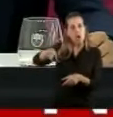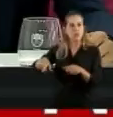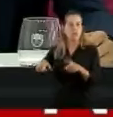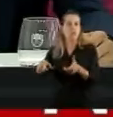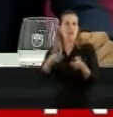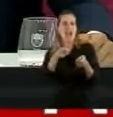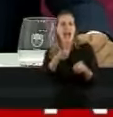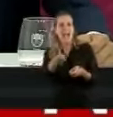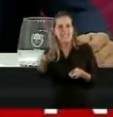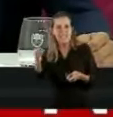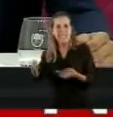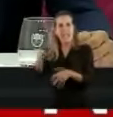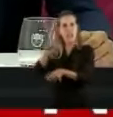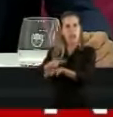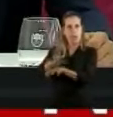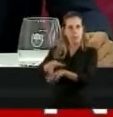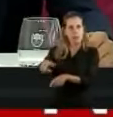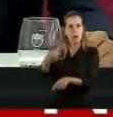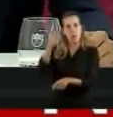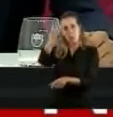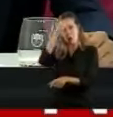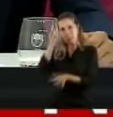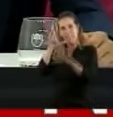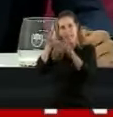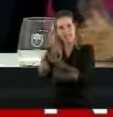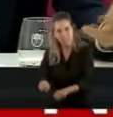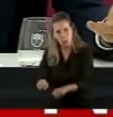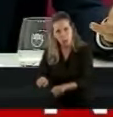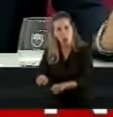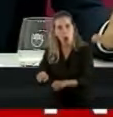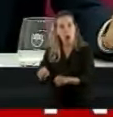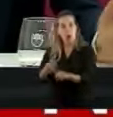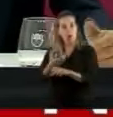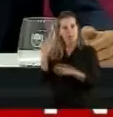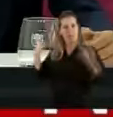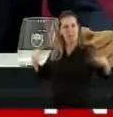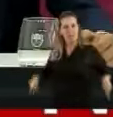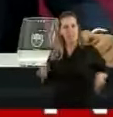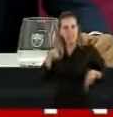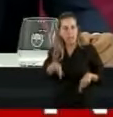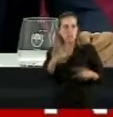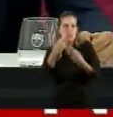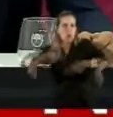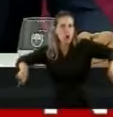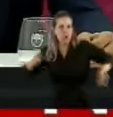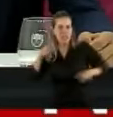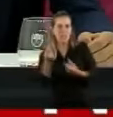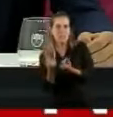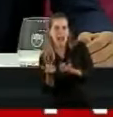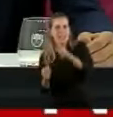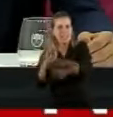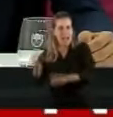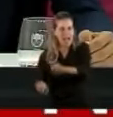bienes, cuando se les dieron condenas ejemplares que no estaban vistas ni siquiera en la República Argentina, que eran